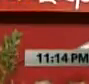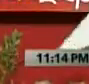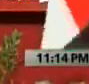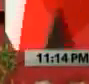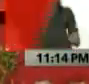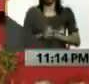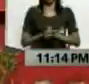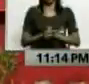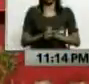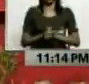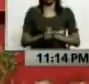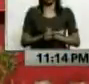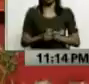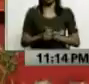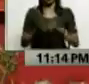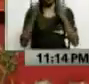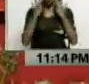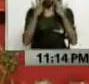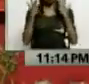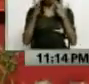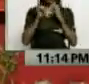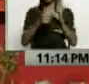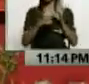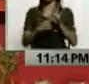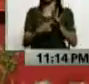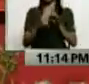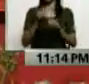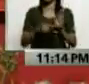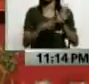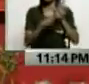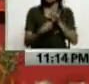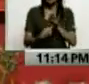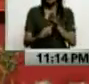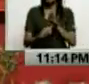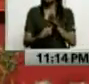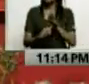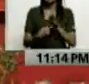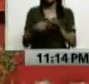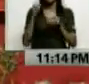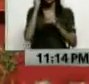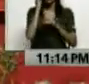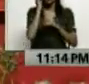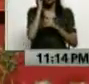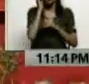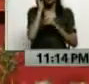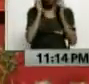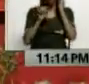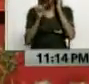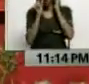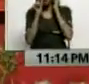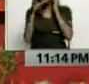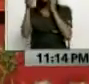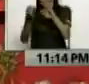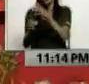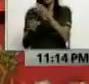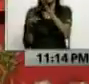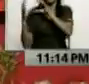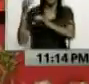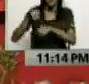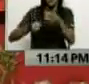40 cosas cosas que destacar por qué le est jalando tanto